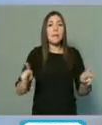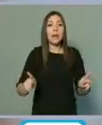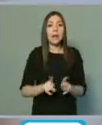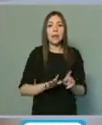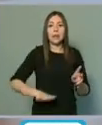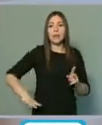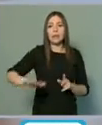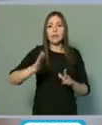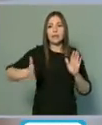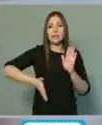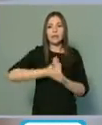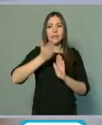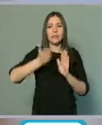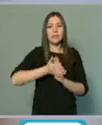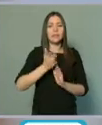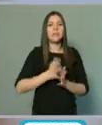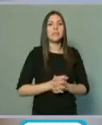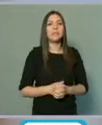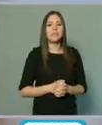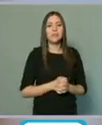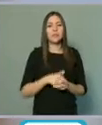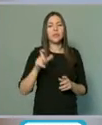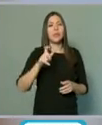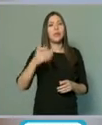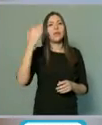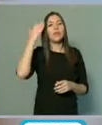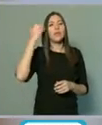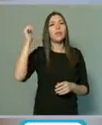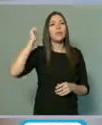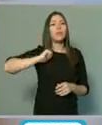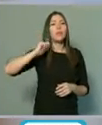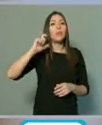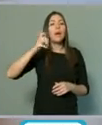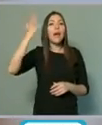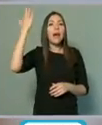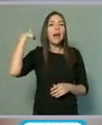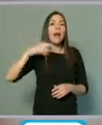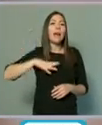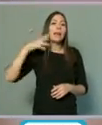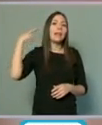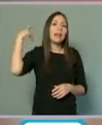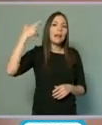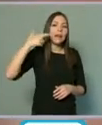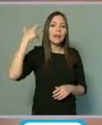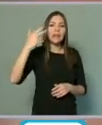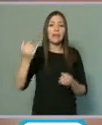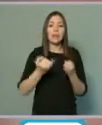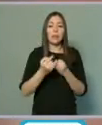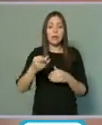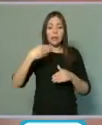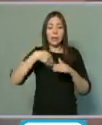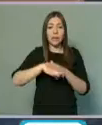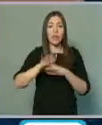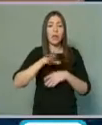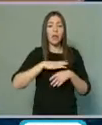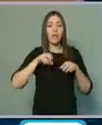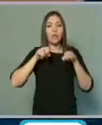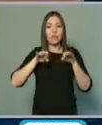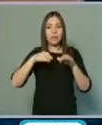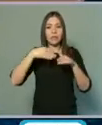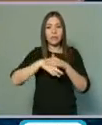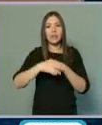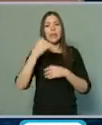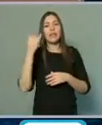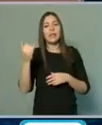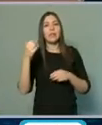construcción, época virreinal. Y bueno, actualmente, además de las oficinas, también alberga el Museo de la Máscara. Como ves,